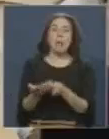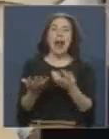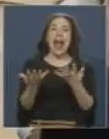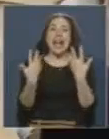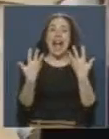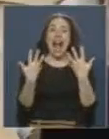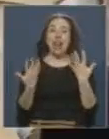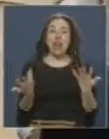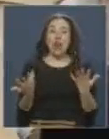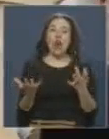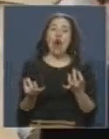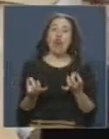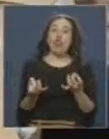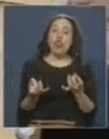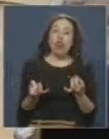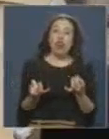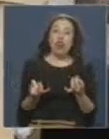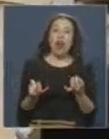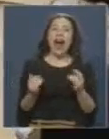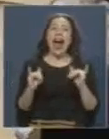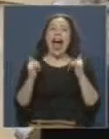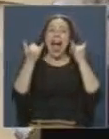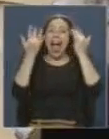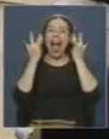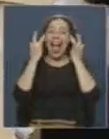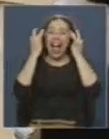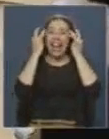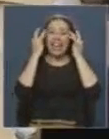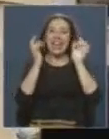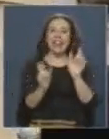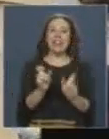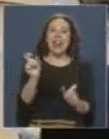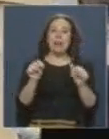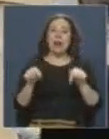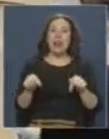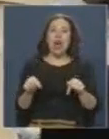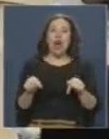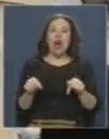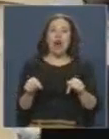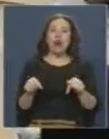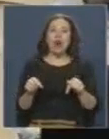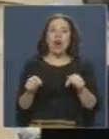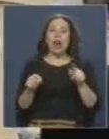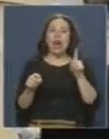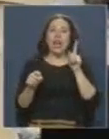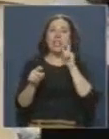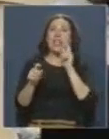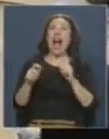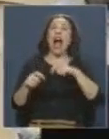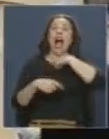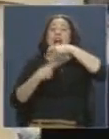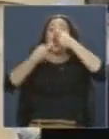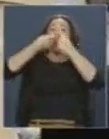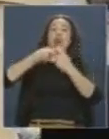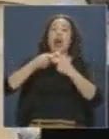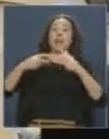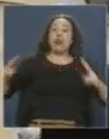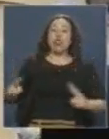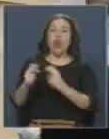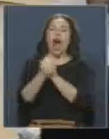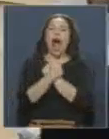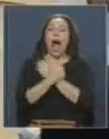ni la alegría de quienes hoy se cuelgan de sus torres por amor patriota, por el futuro de nuestros